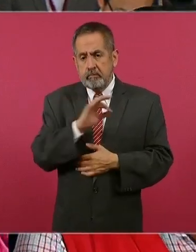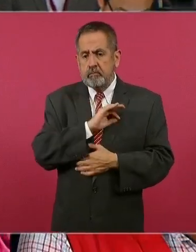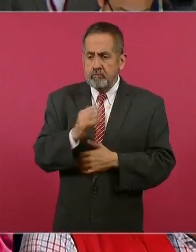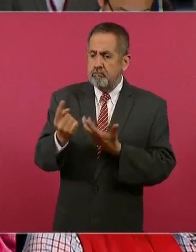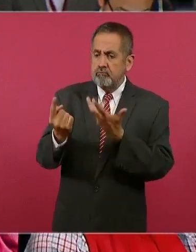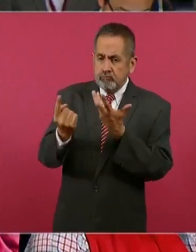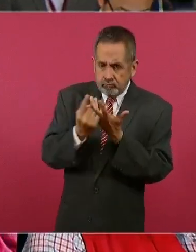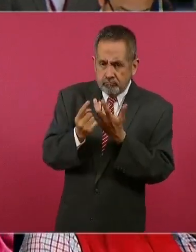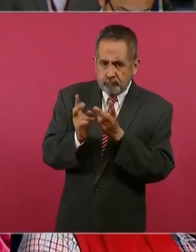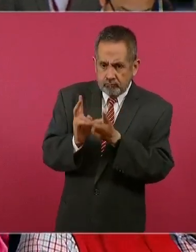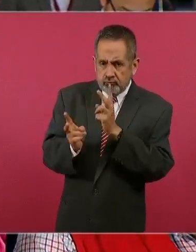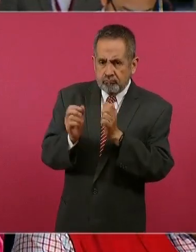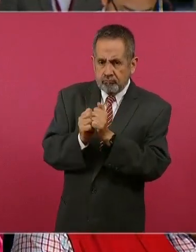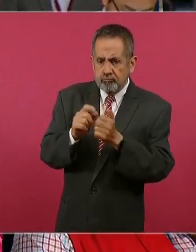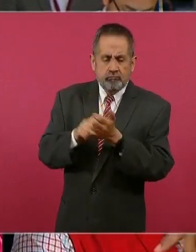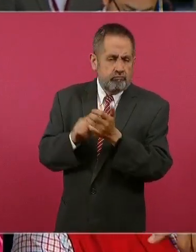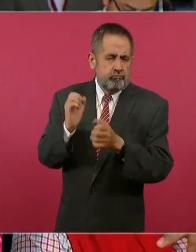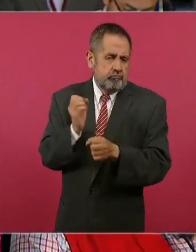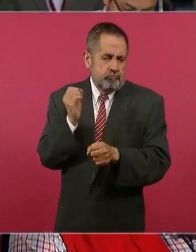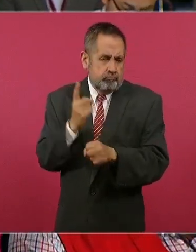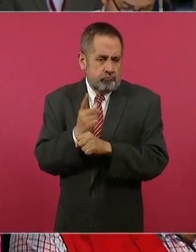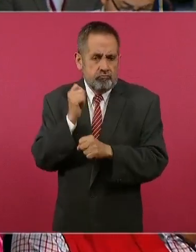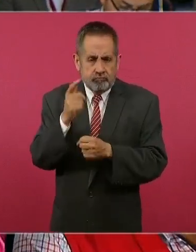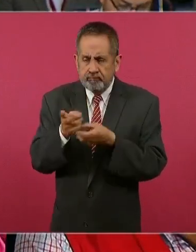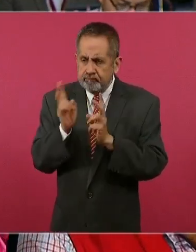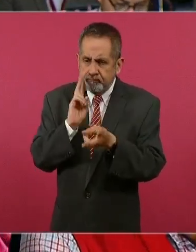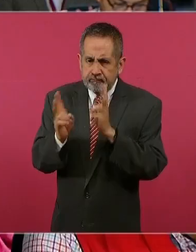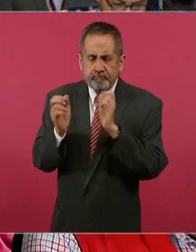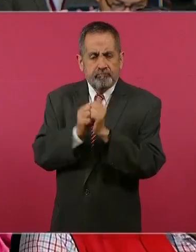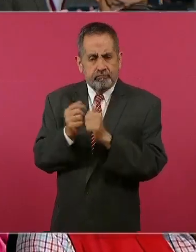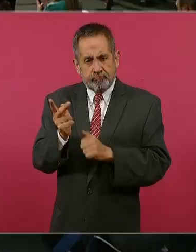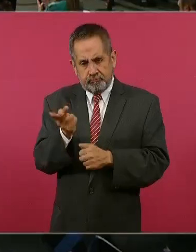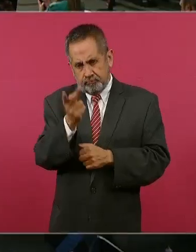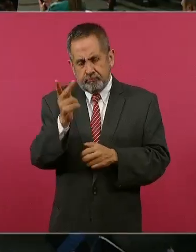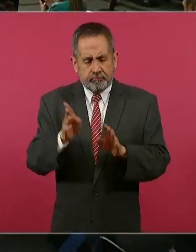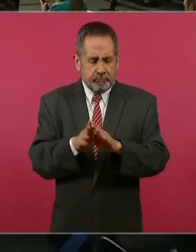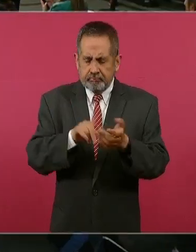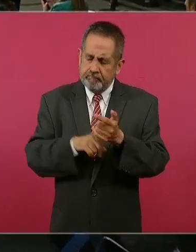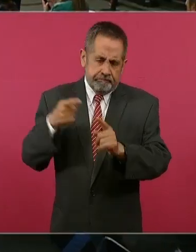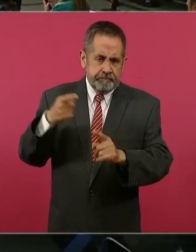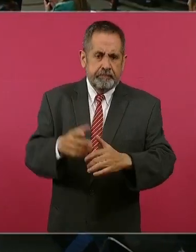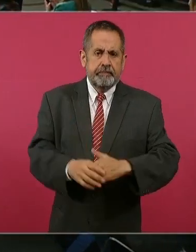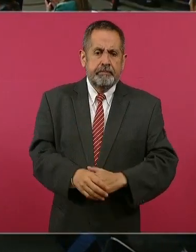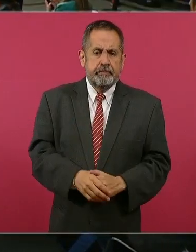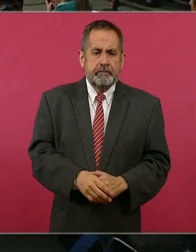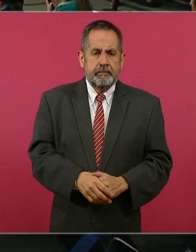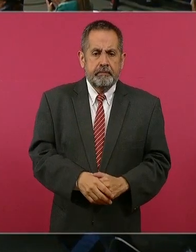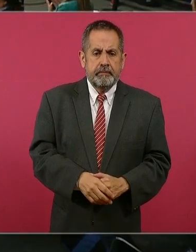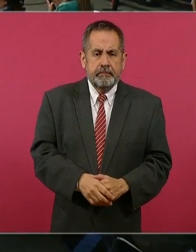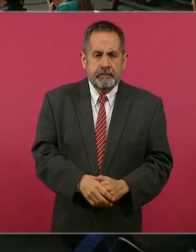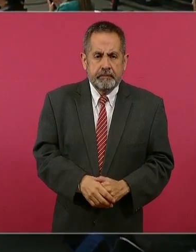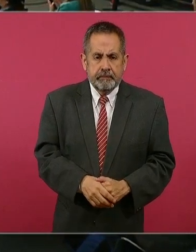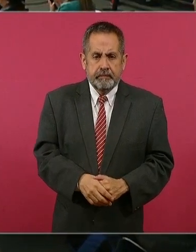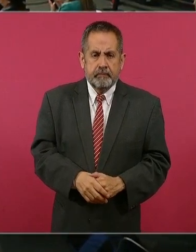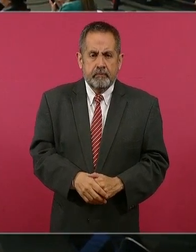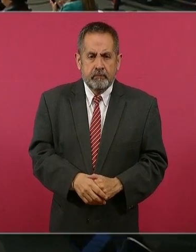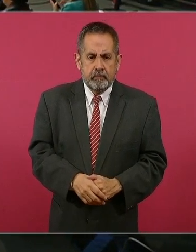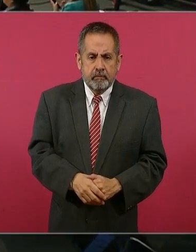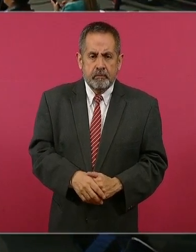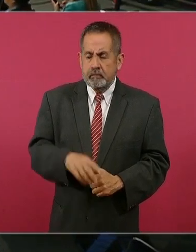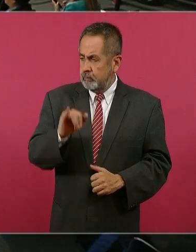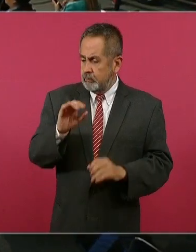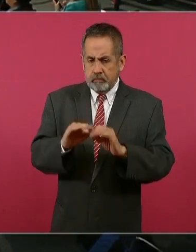presente dentro de su espacio, abriera una oportunidad para escucharles. Esa es la pregunta en concreto. Sí, claro